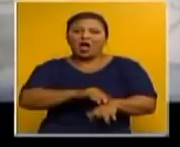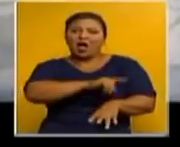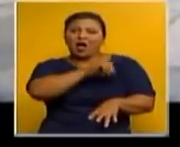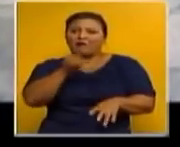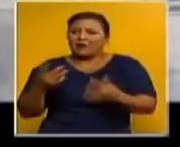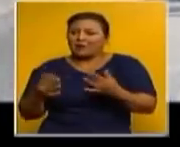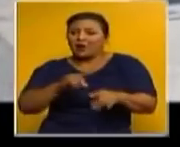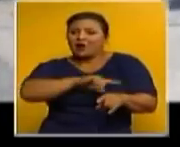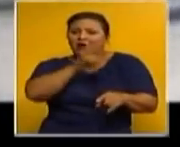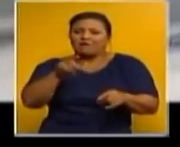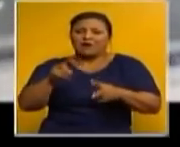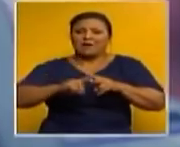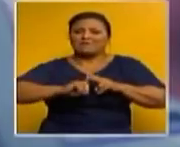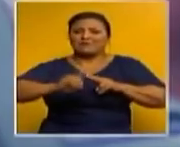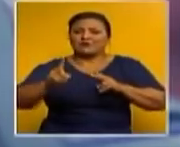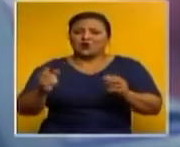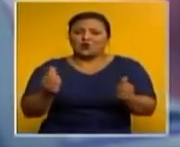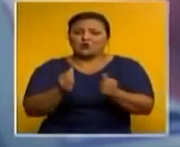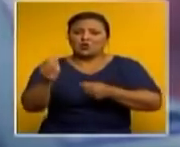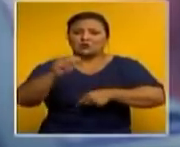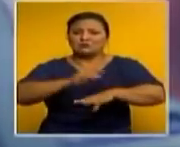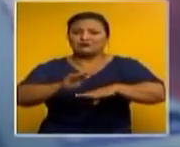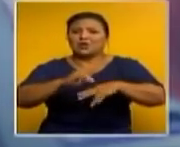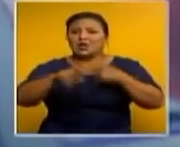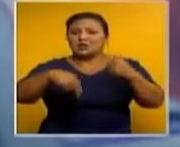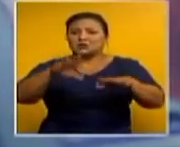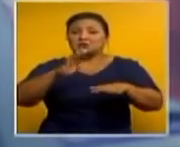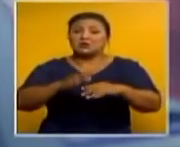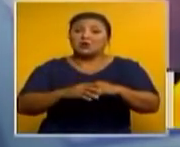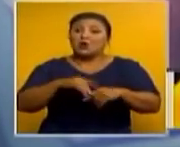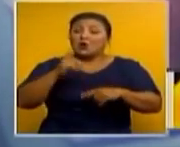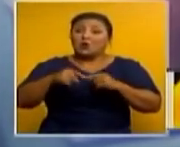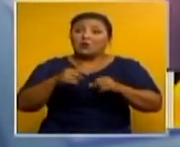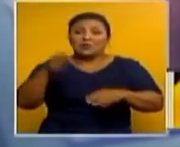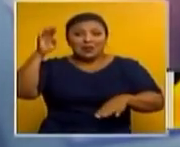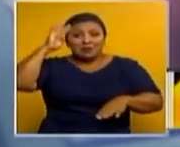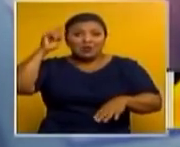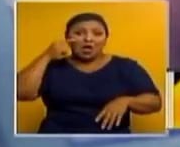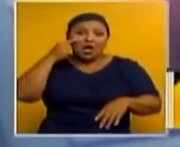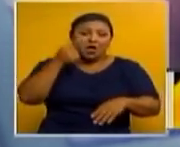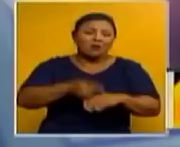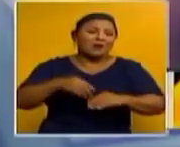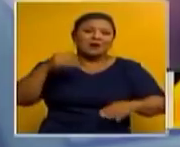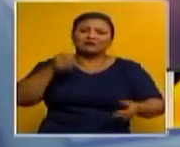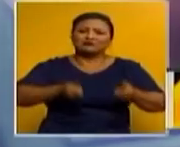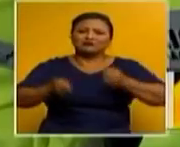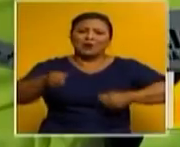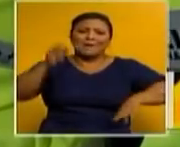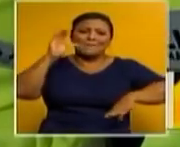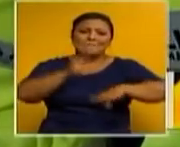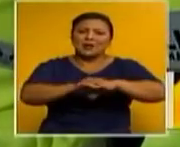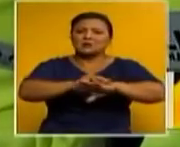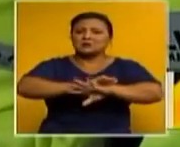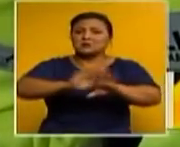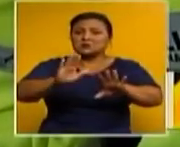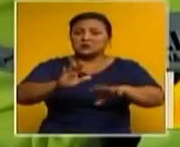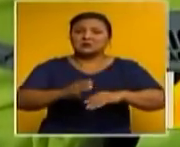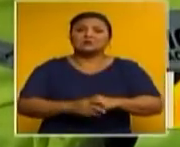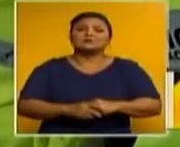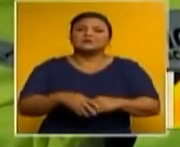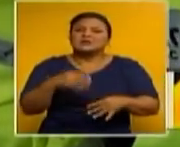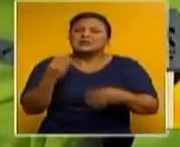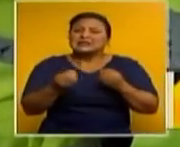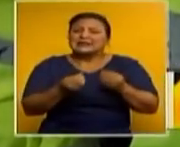la fuga. Tras el hecho, la policía realizó un rápido operativo, logrando la captura del conductor del taxi y el sospechoso. Utilizan como fachada